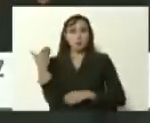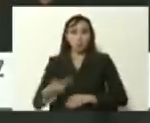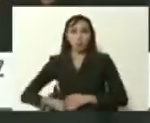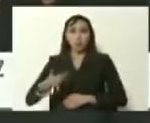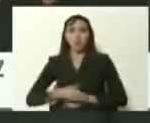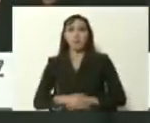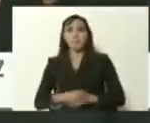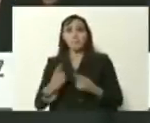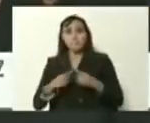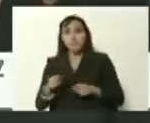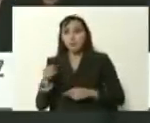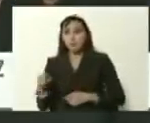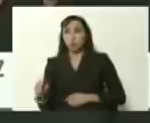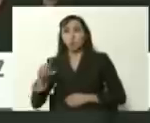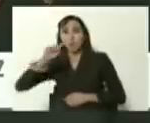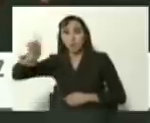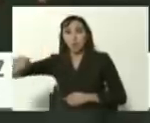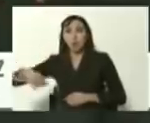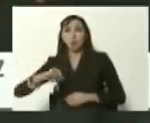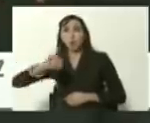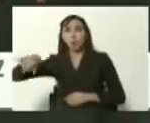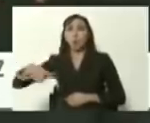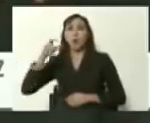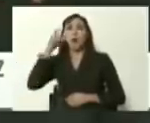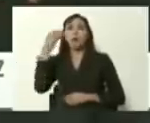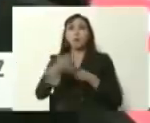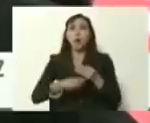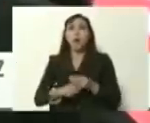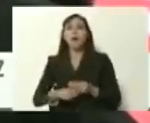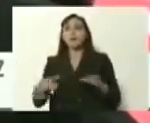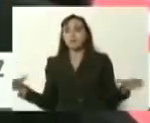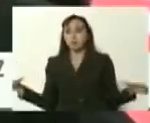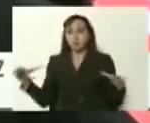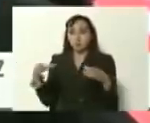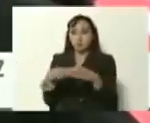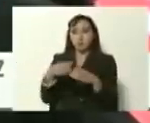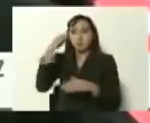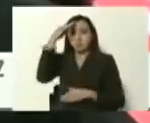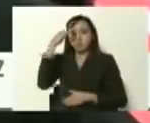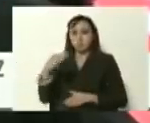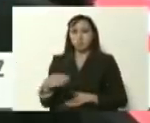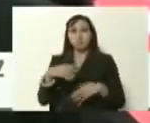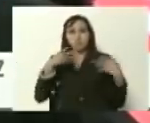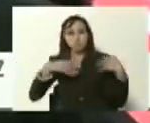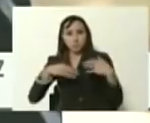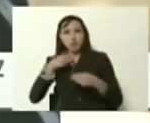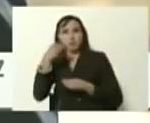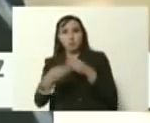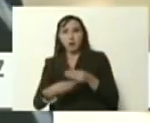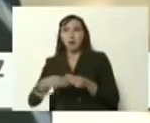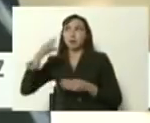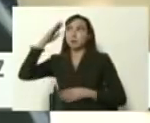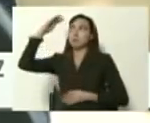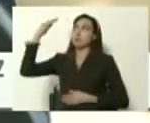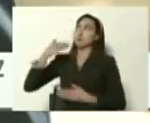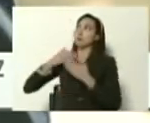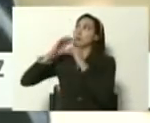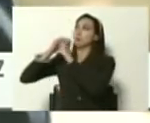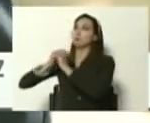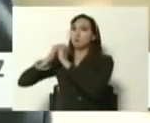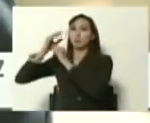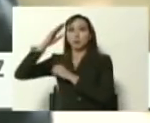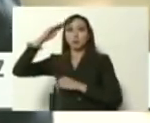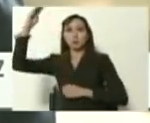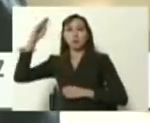usted está reunido hoy, presidente de la Asamblea Nacional, con un ejército de hombres y mujeres que se ponen de rodillas a clamar al Dios Altísimo por la paz de